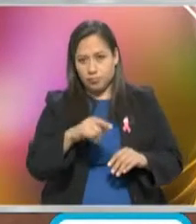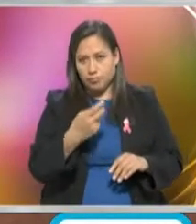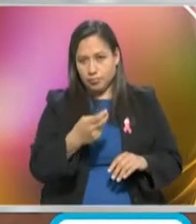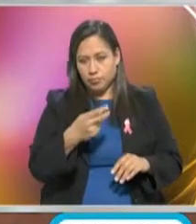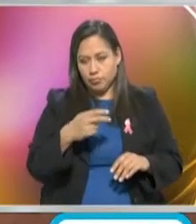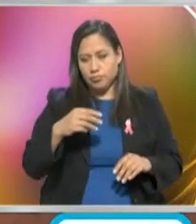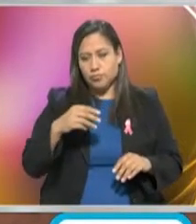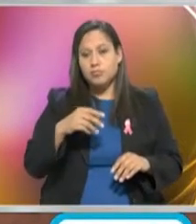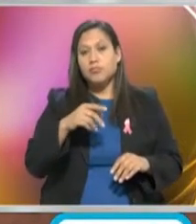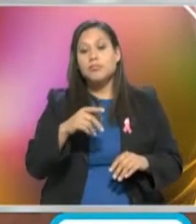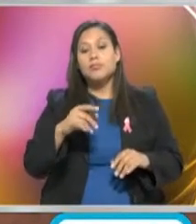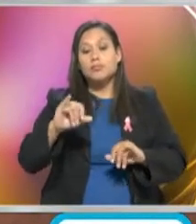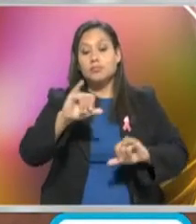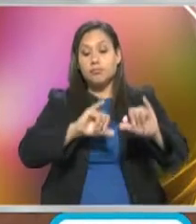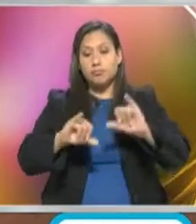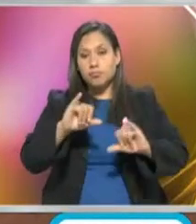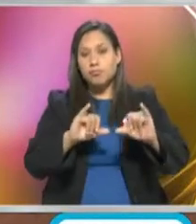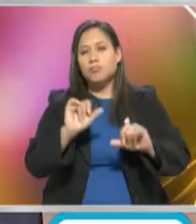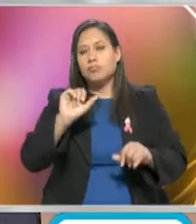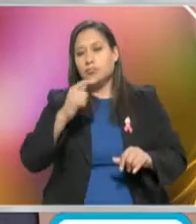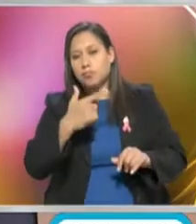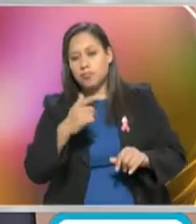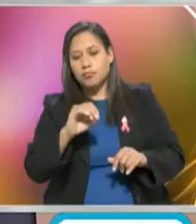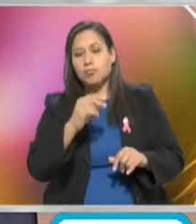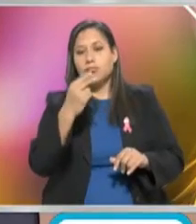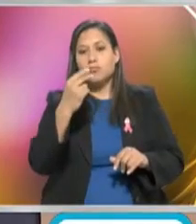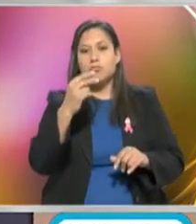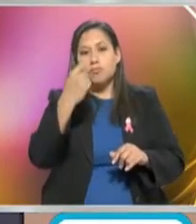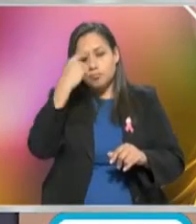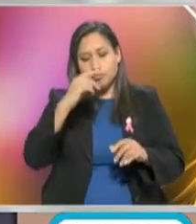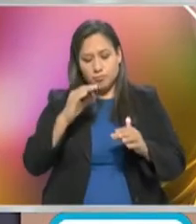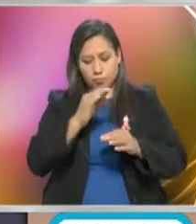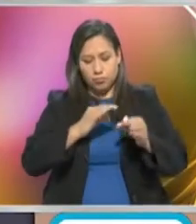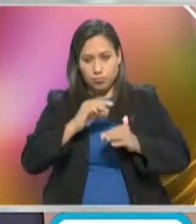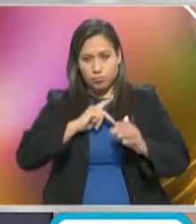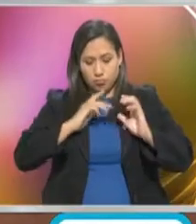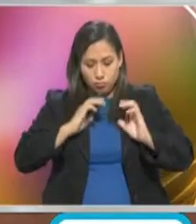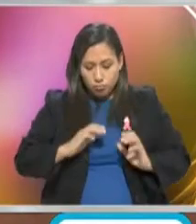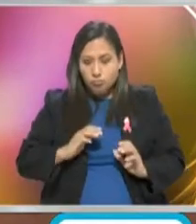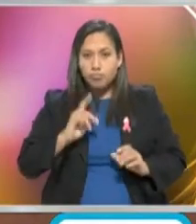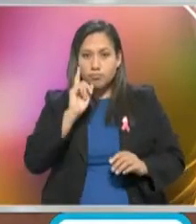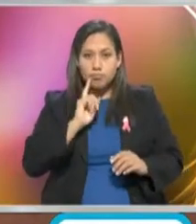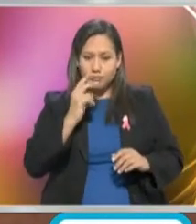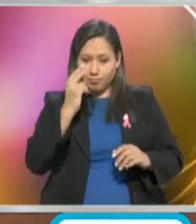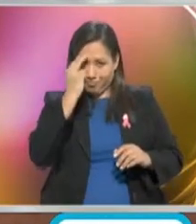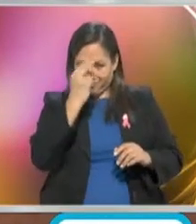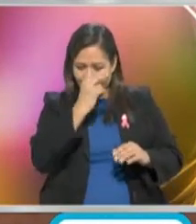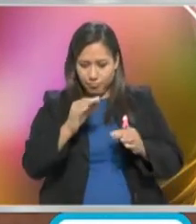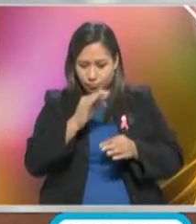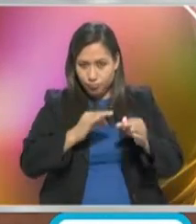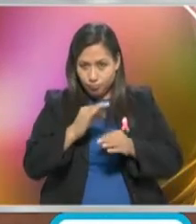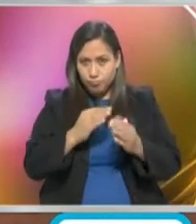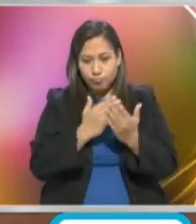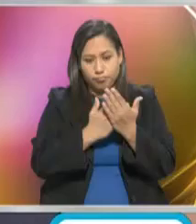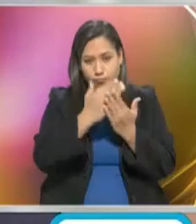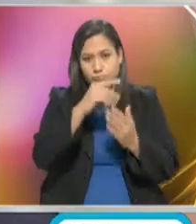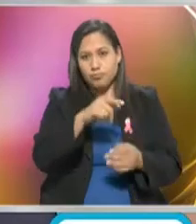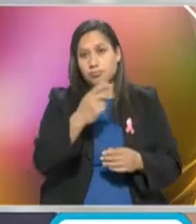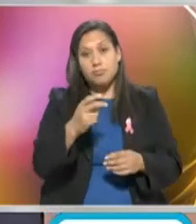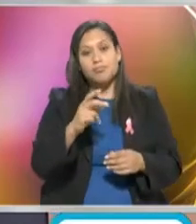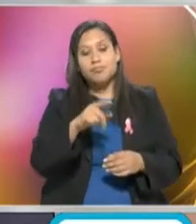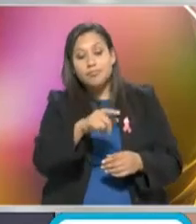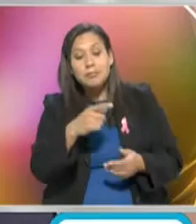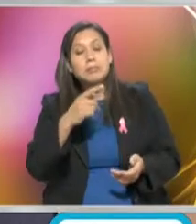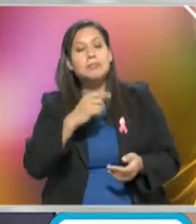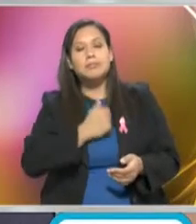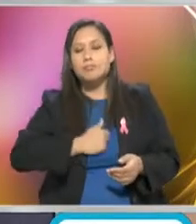que ver, sobre todo si tienen algún componente de tipo hormonal, que eso pues desafortunadamente no lo podemos saber. De